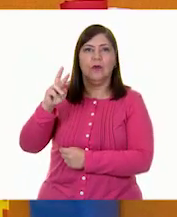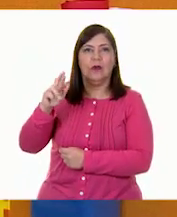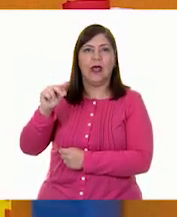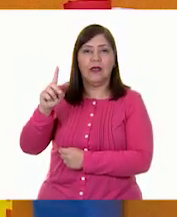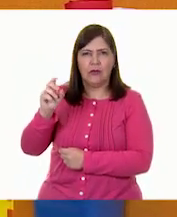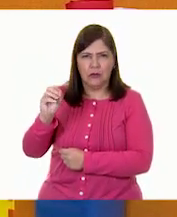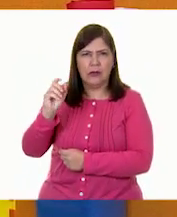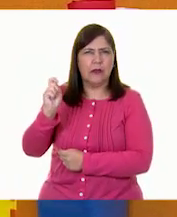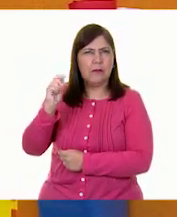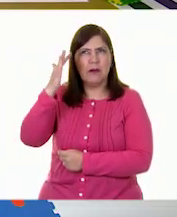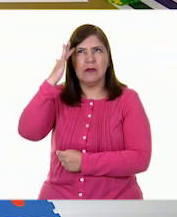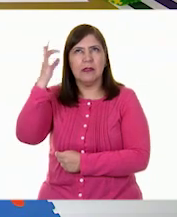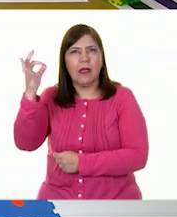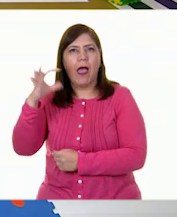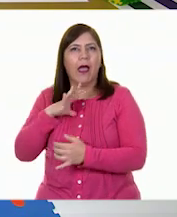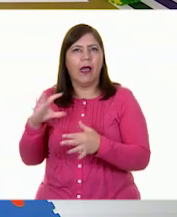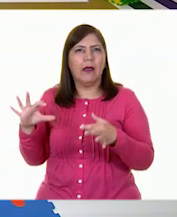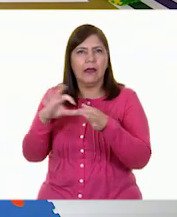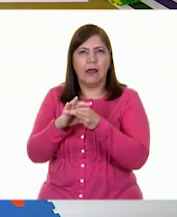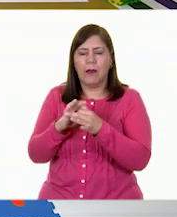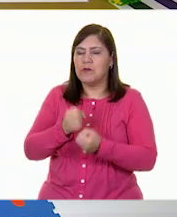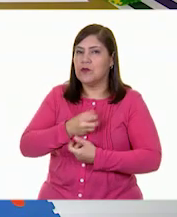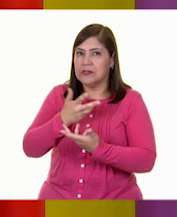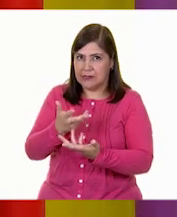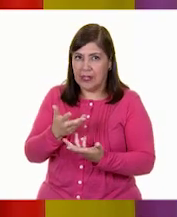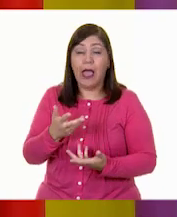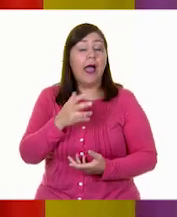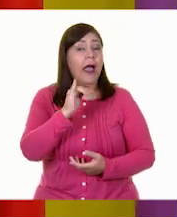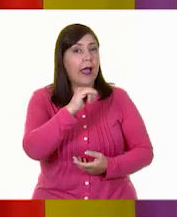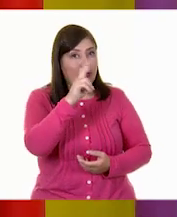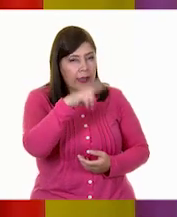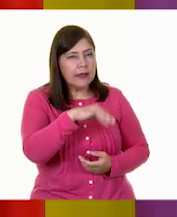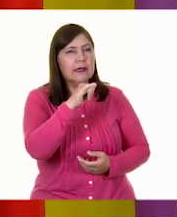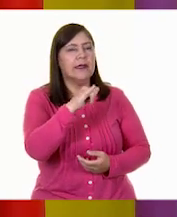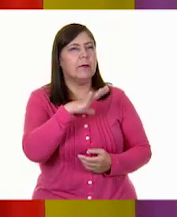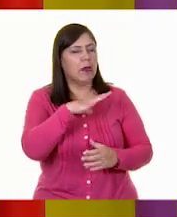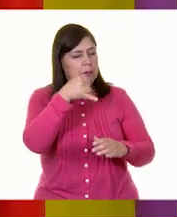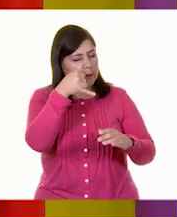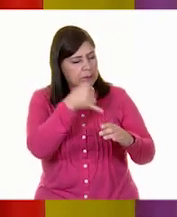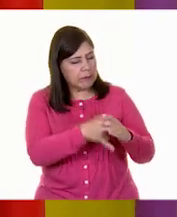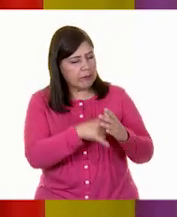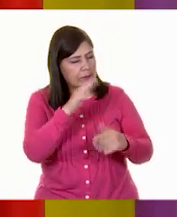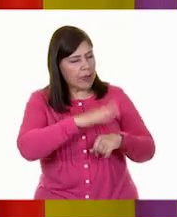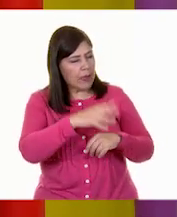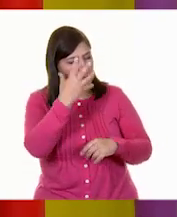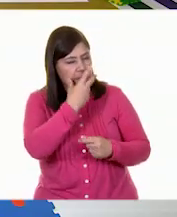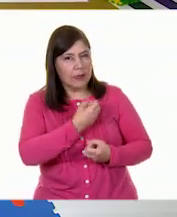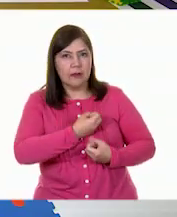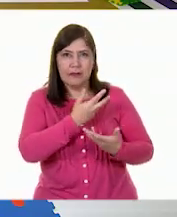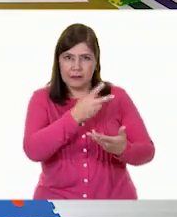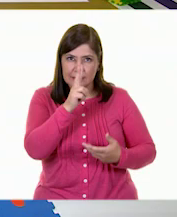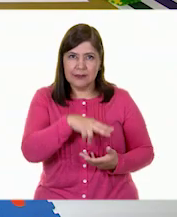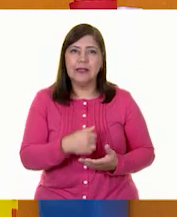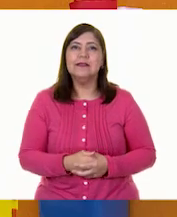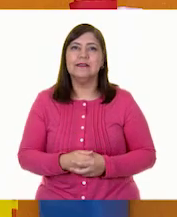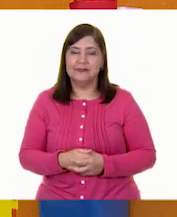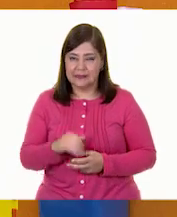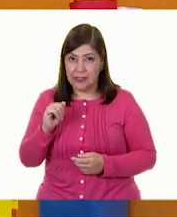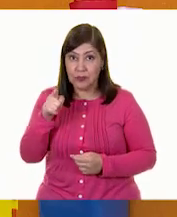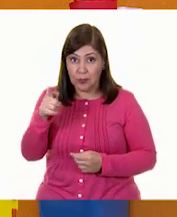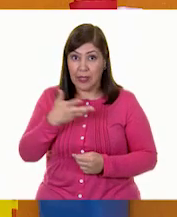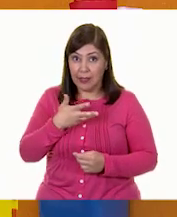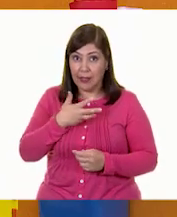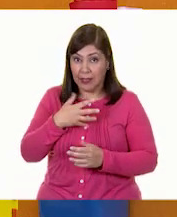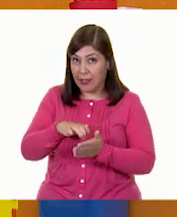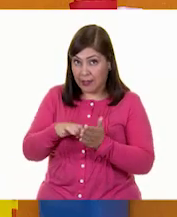tienen mucha relación con la poesía? Sí, es lo que le iba a decir. Tiene la profundidad y la belleza de la poesía también. Así es. ¿Tú tienes algún ejemplo